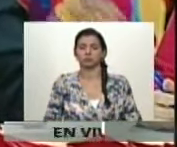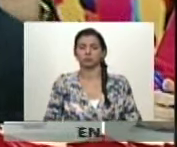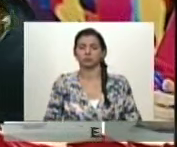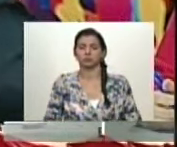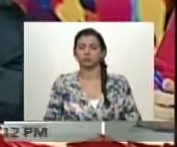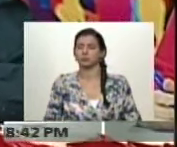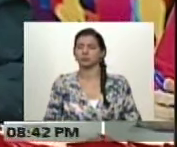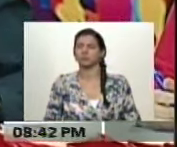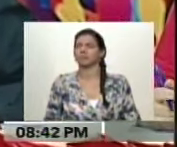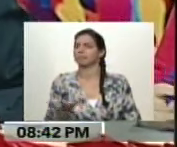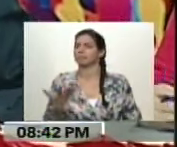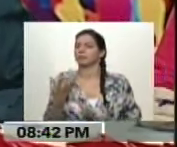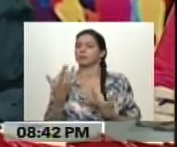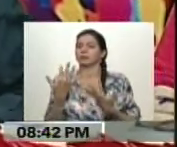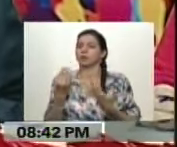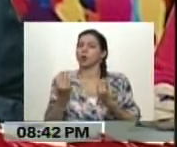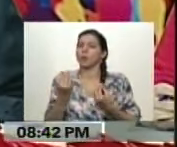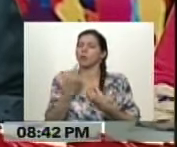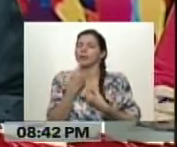¿cómo se diría?